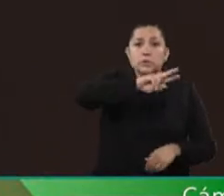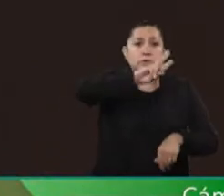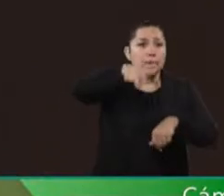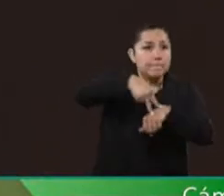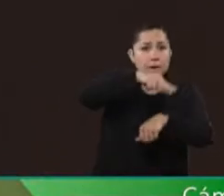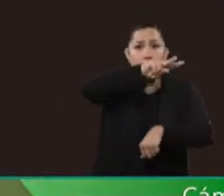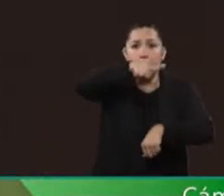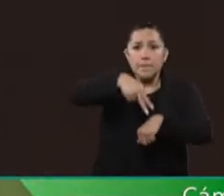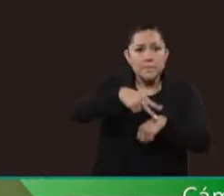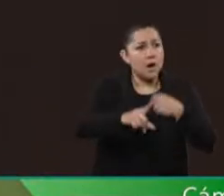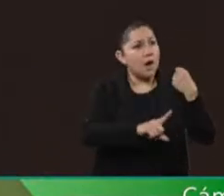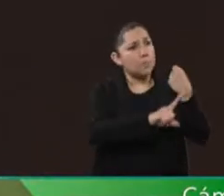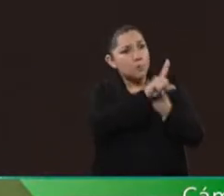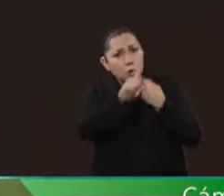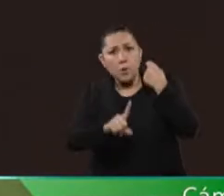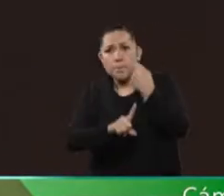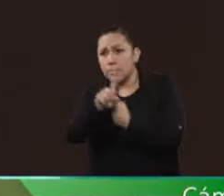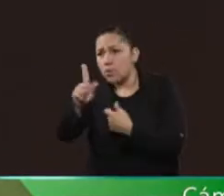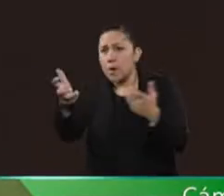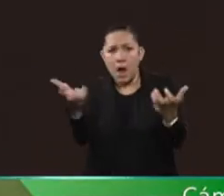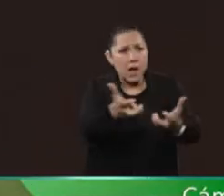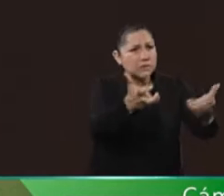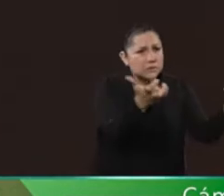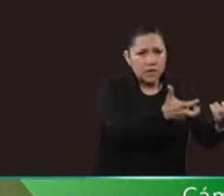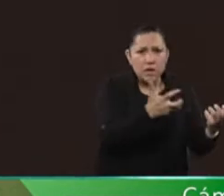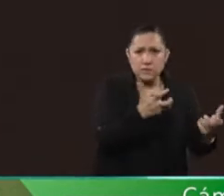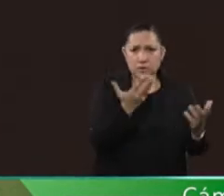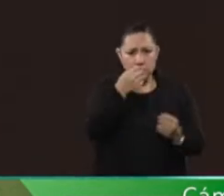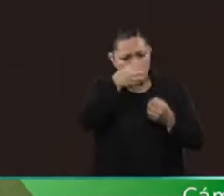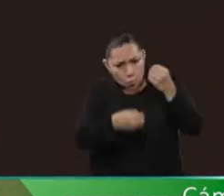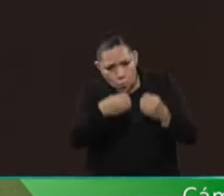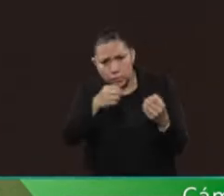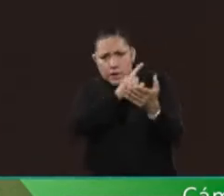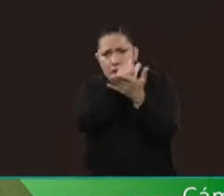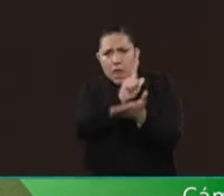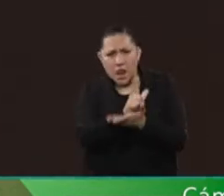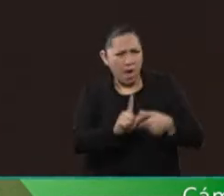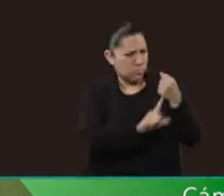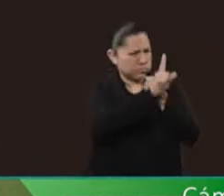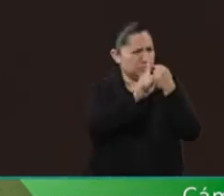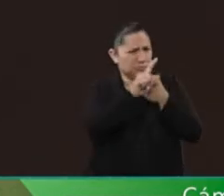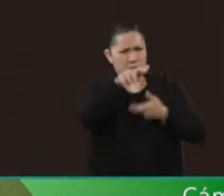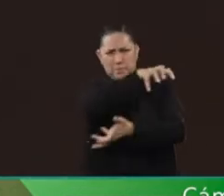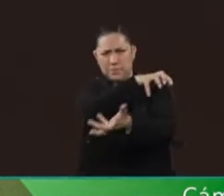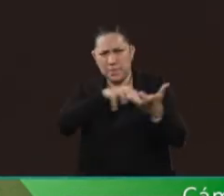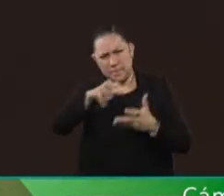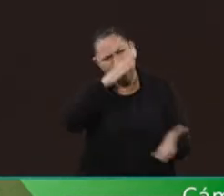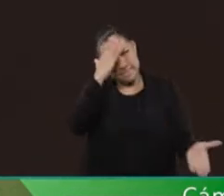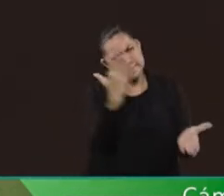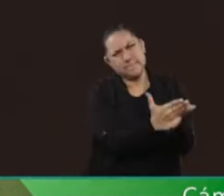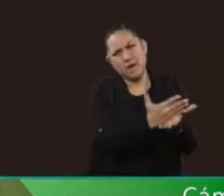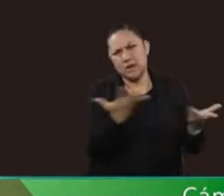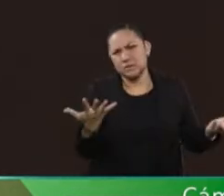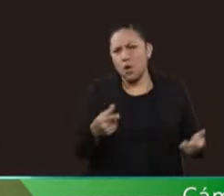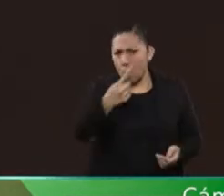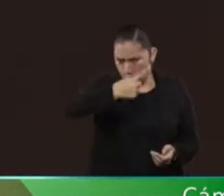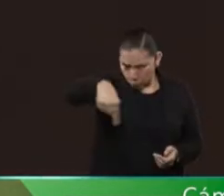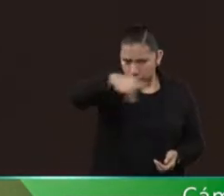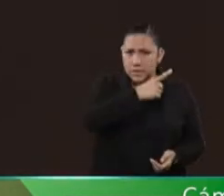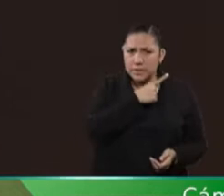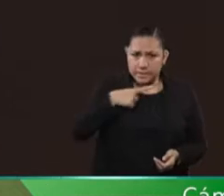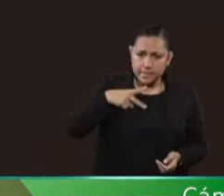caos jurídico pónganse a gobernar H háganse cargo de los 240,000